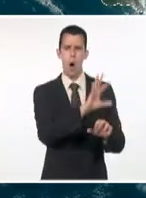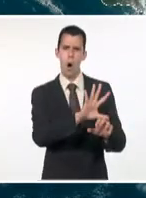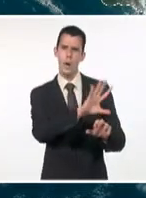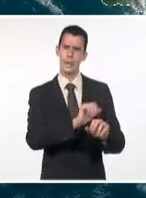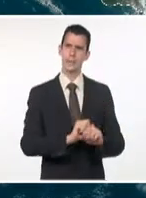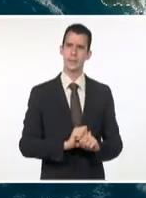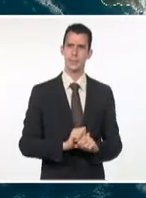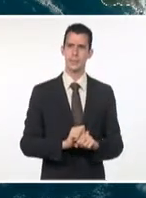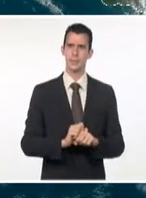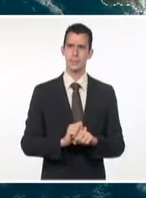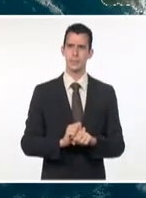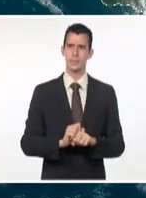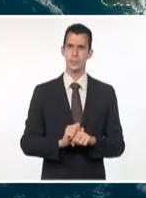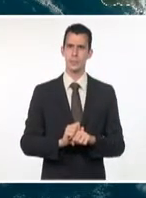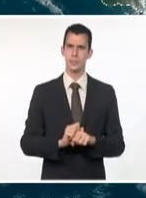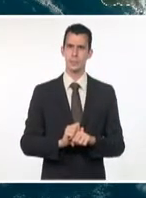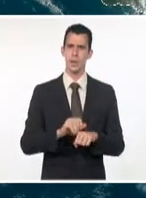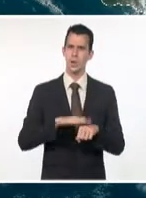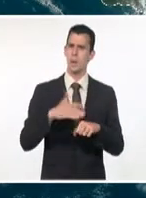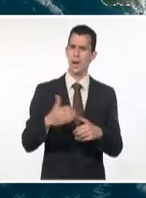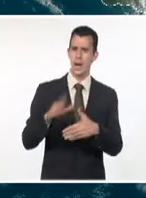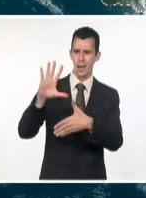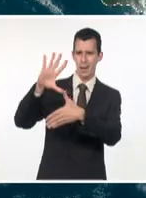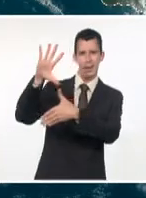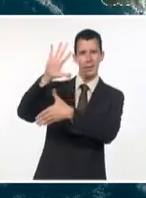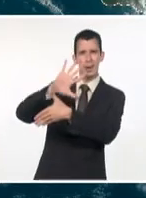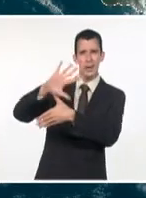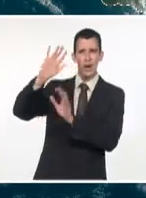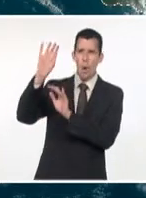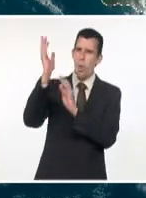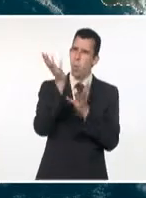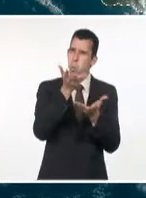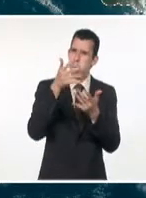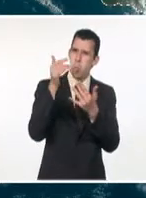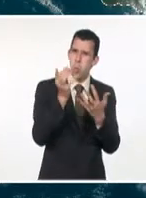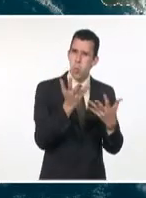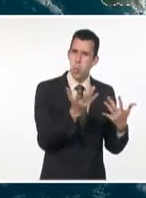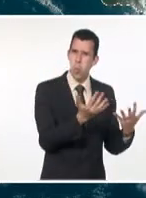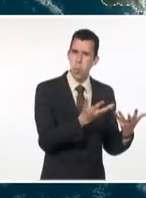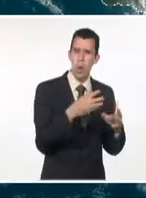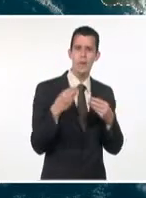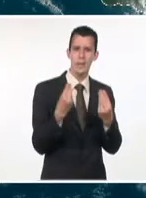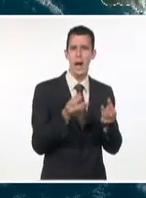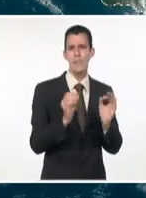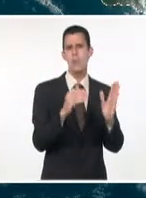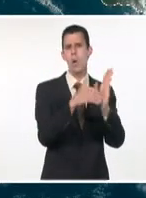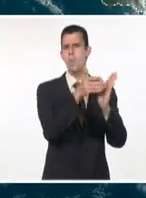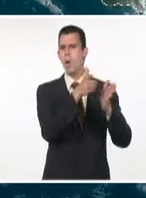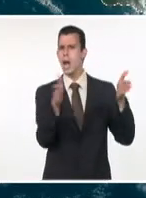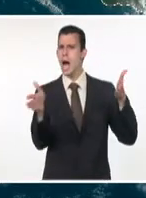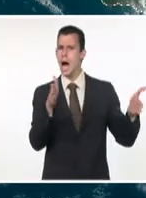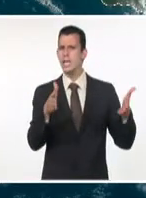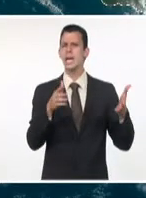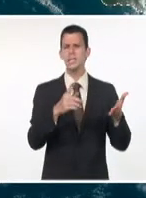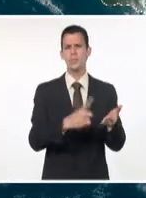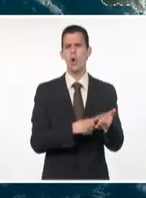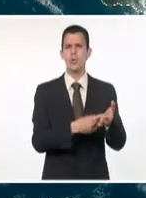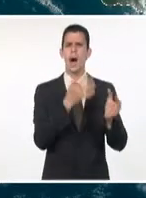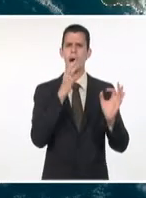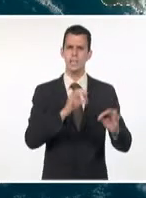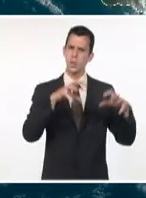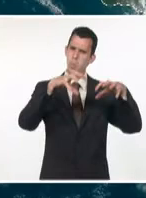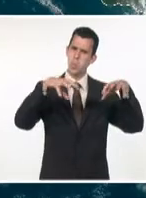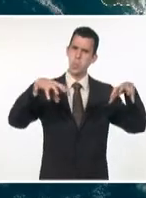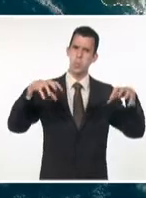sólo se incentiva la actividad de nublados con chubascos y tormentas eléctricas en horas de la tarde debido al fuerte calentamiento del día